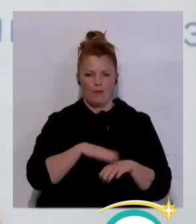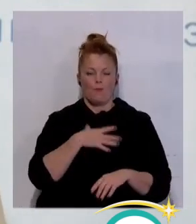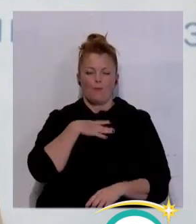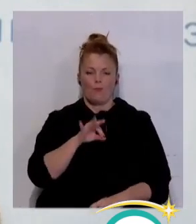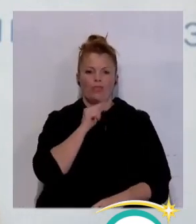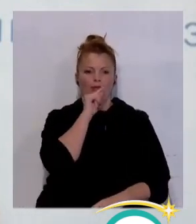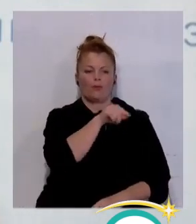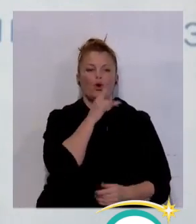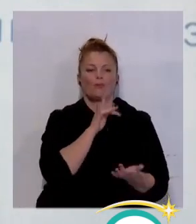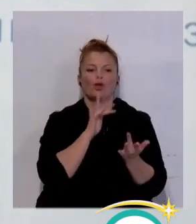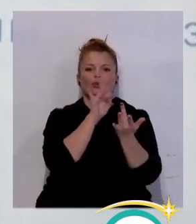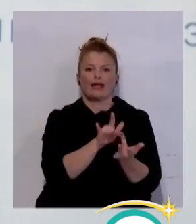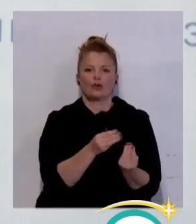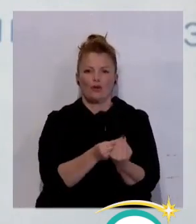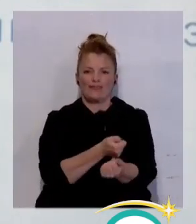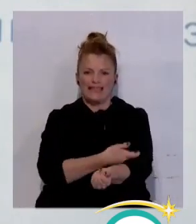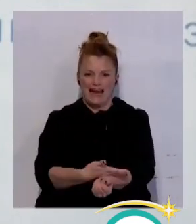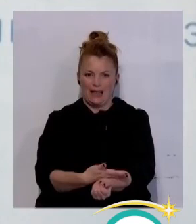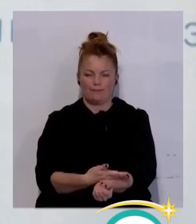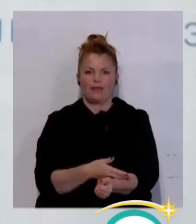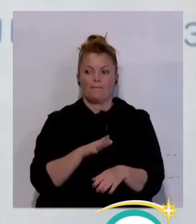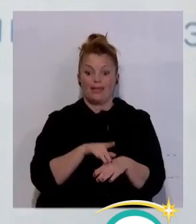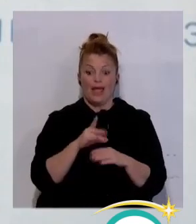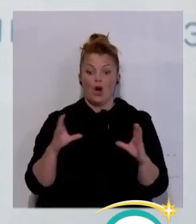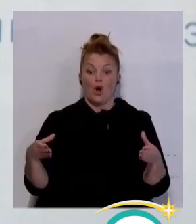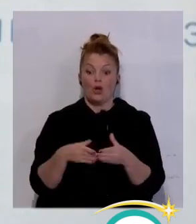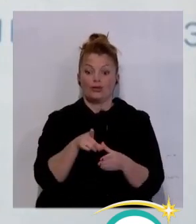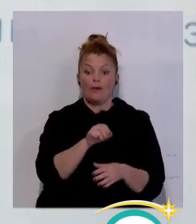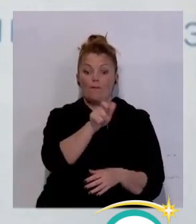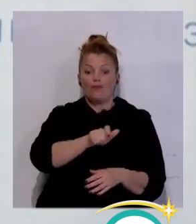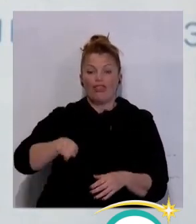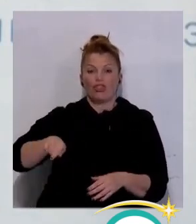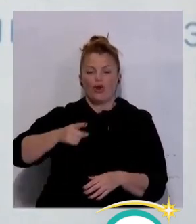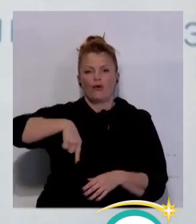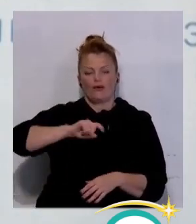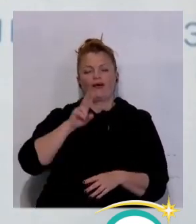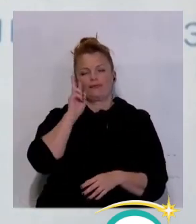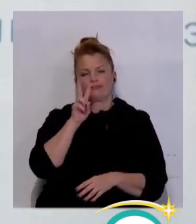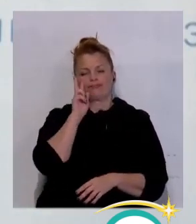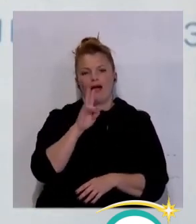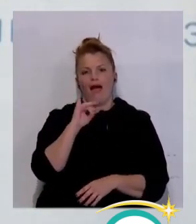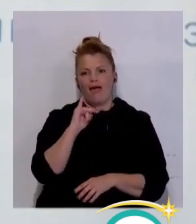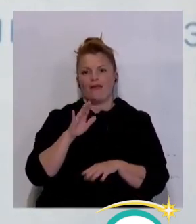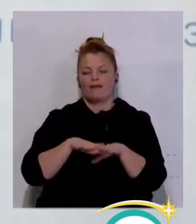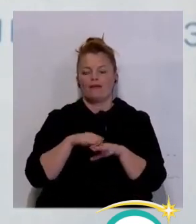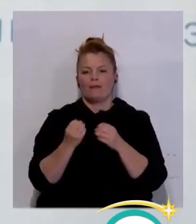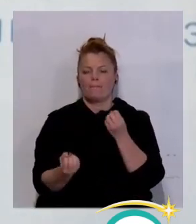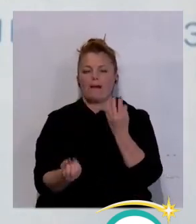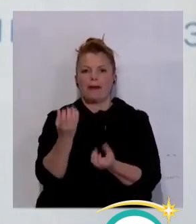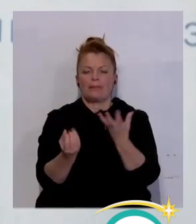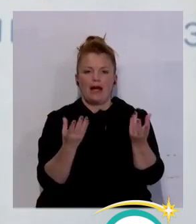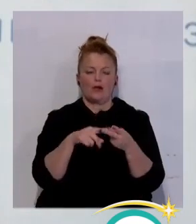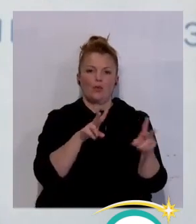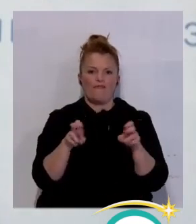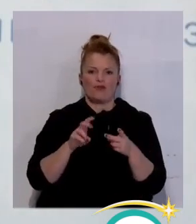de contacto con sangre. En este colectivo, en esta población, sí se estamos viendo que hay casos nuevos de